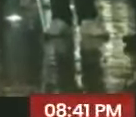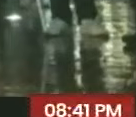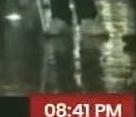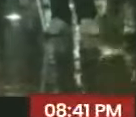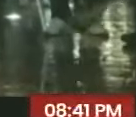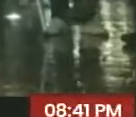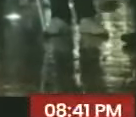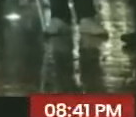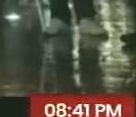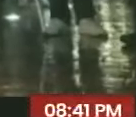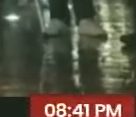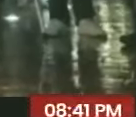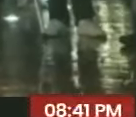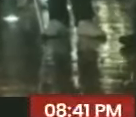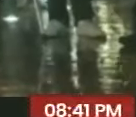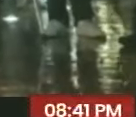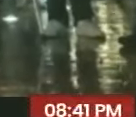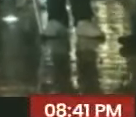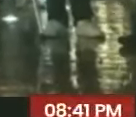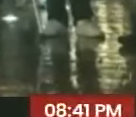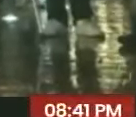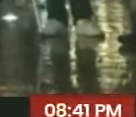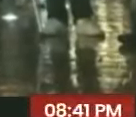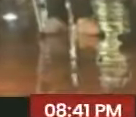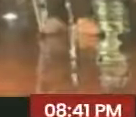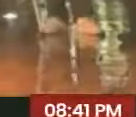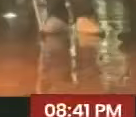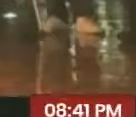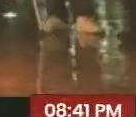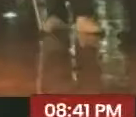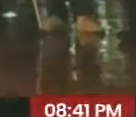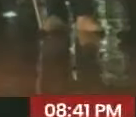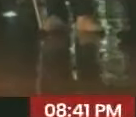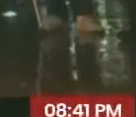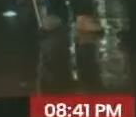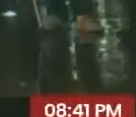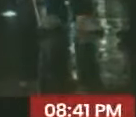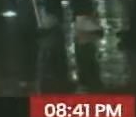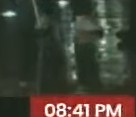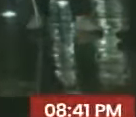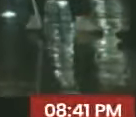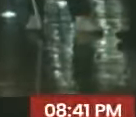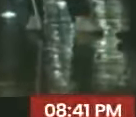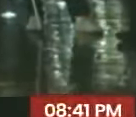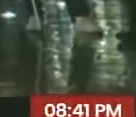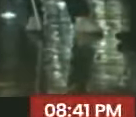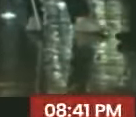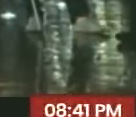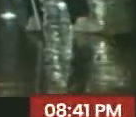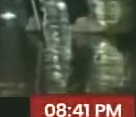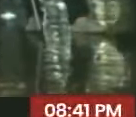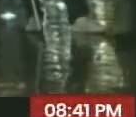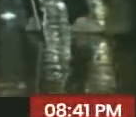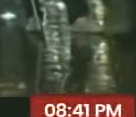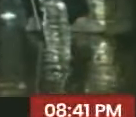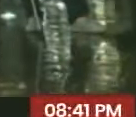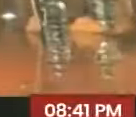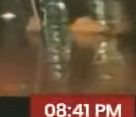irse. Naguara. Veteranos dicen lo mismo que Aaron Butcher: Free Palestina, Palestina